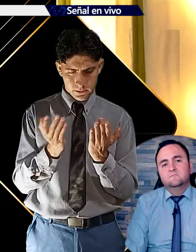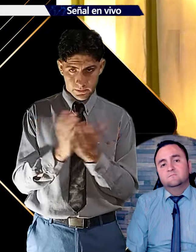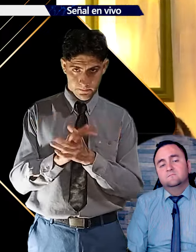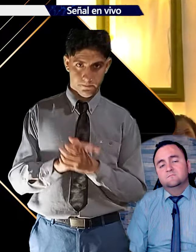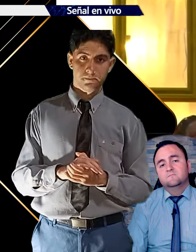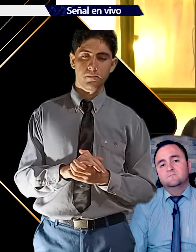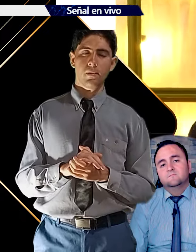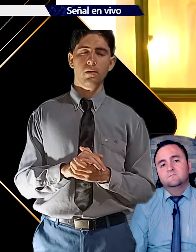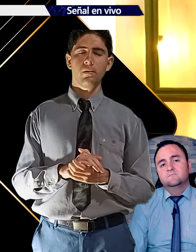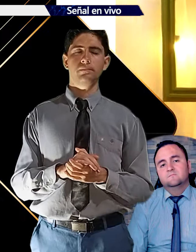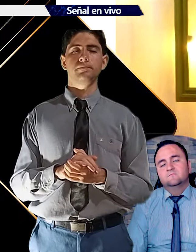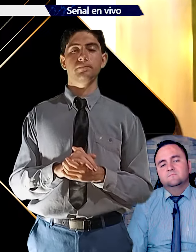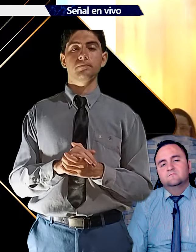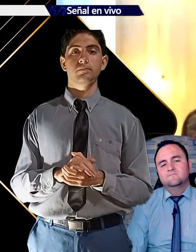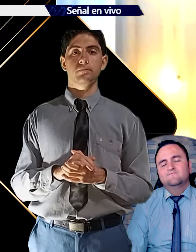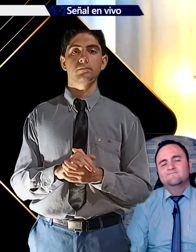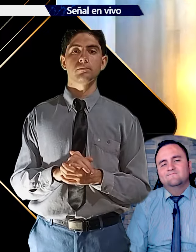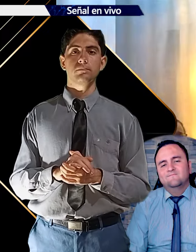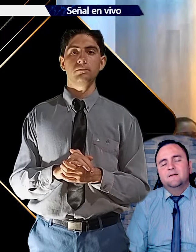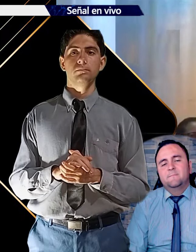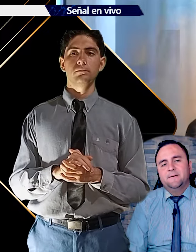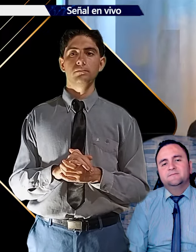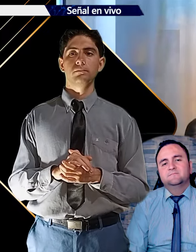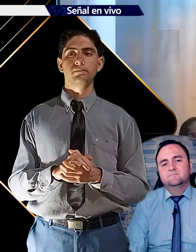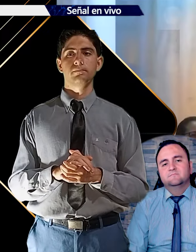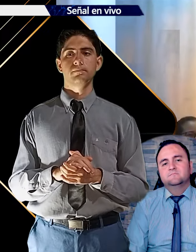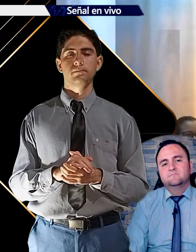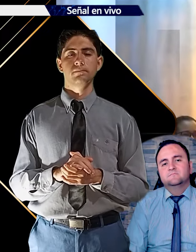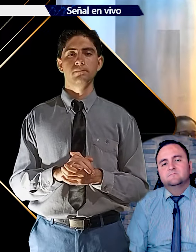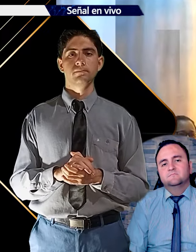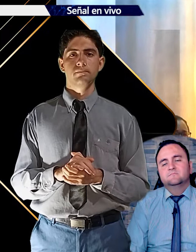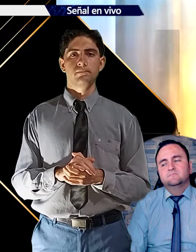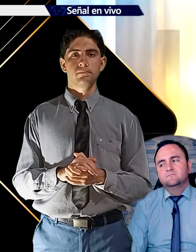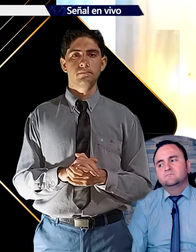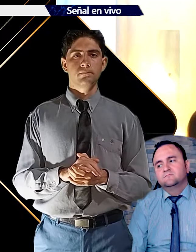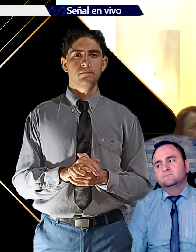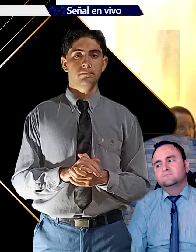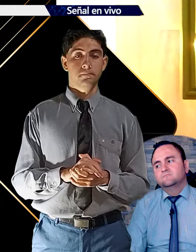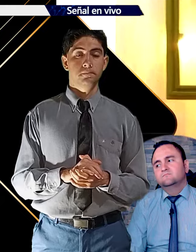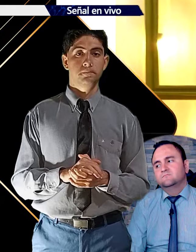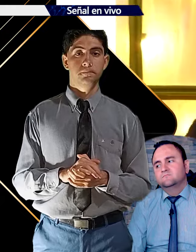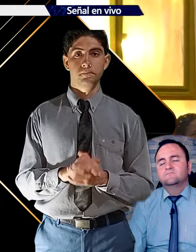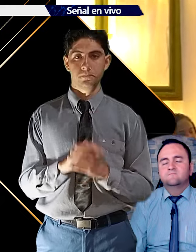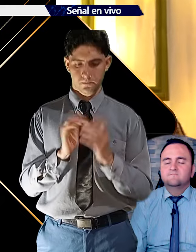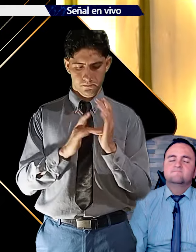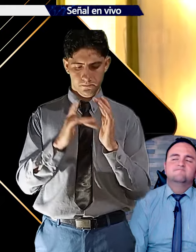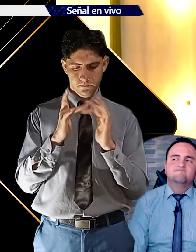¿Sabes qué dice la Biblia? Será arrebatado. Escúcheme. Arrebatar.